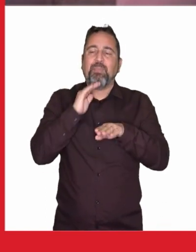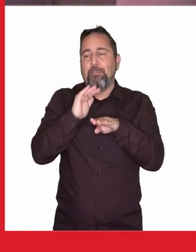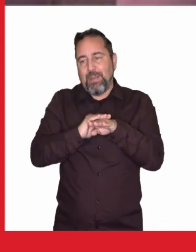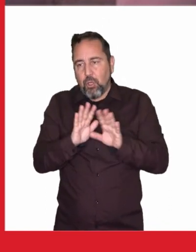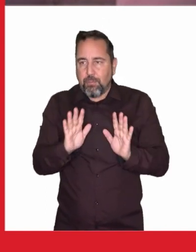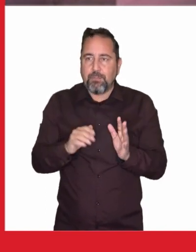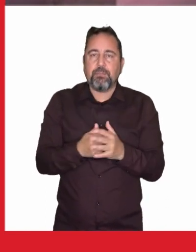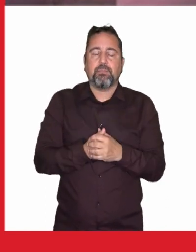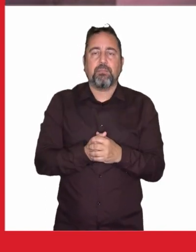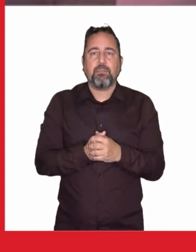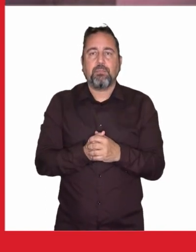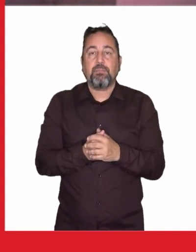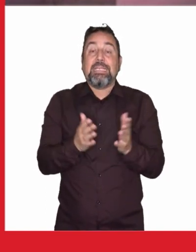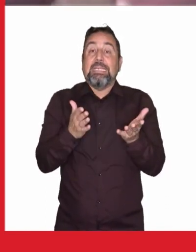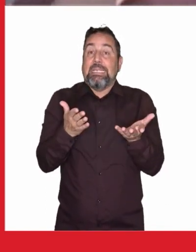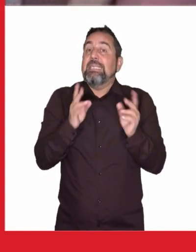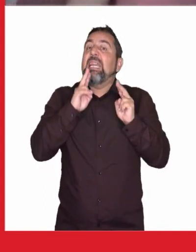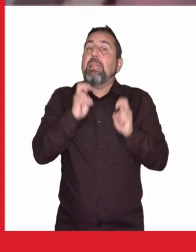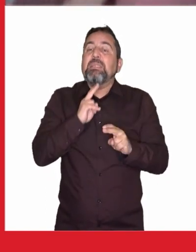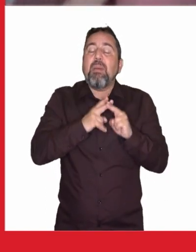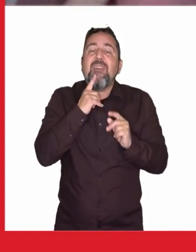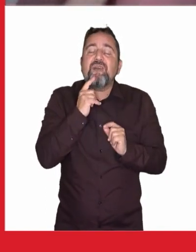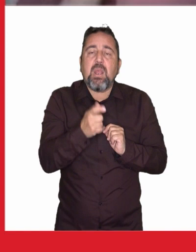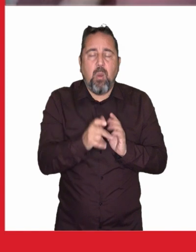esto. ¿Vale? Perdonad.